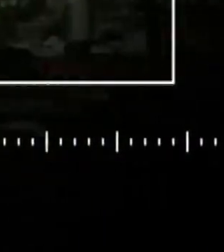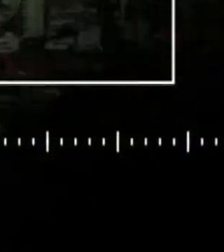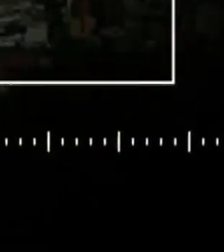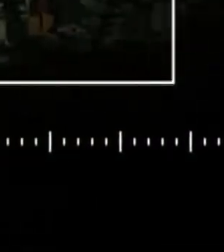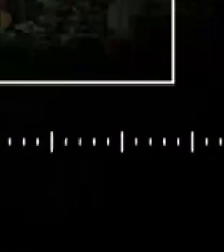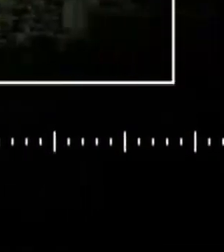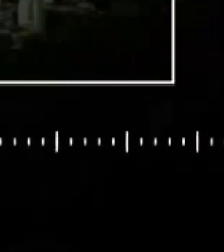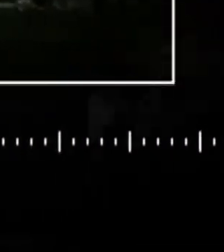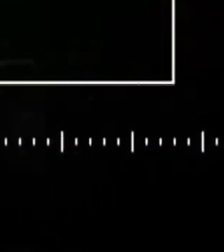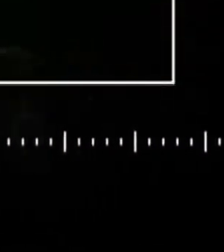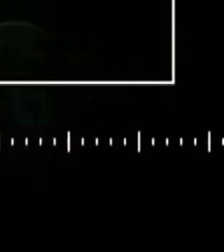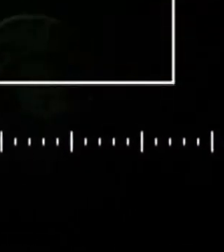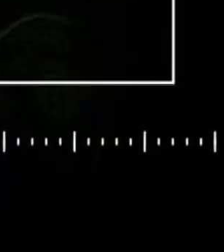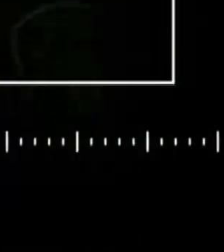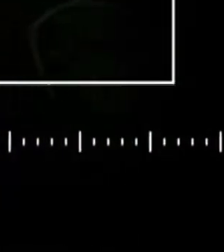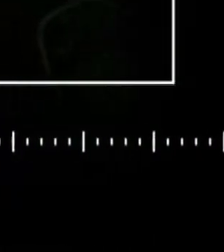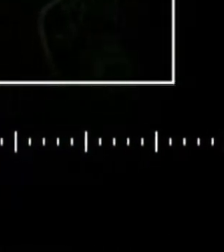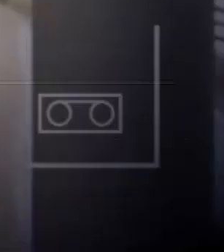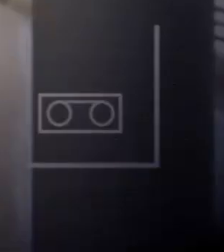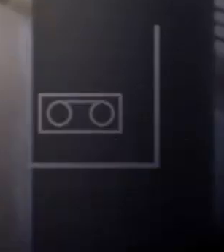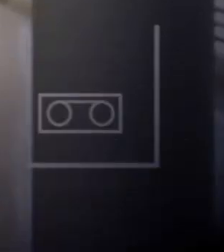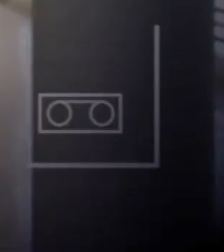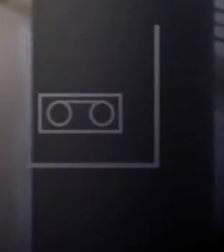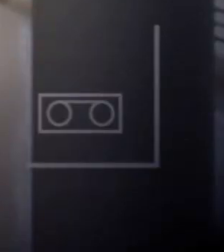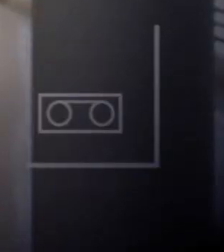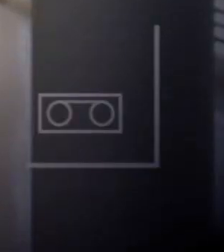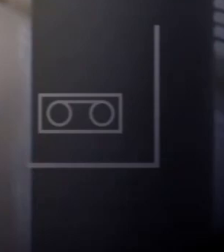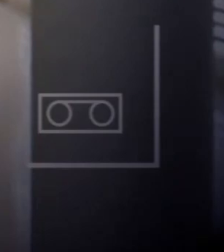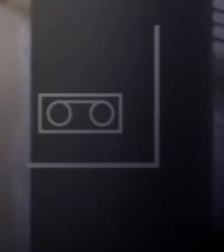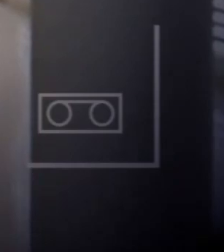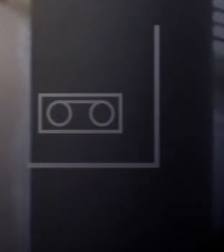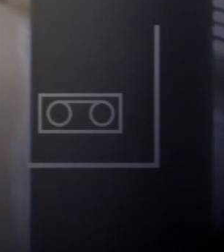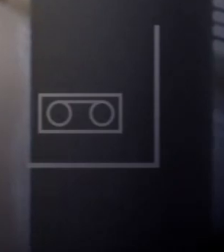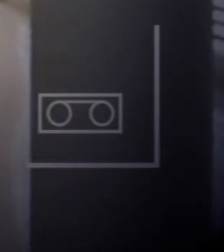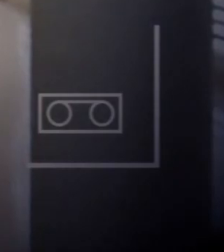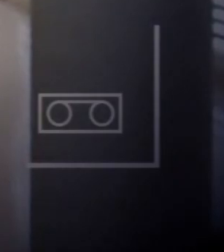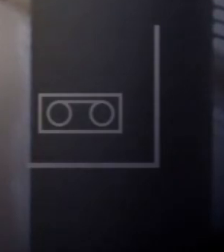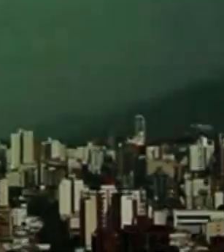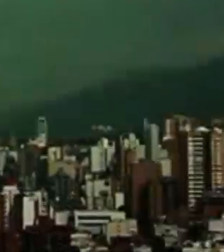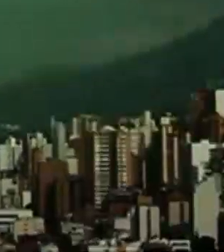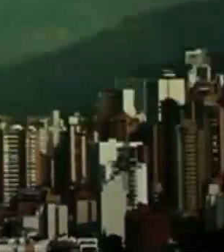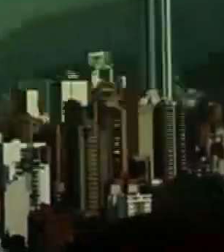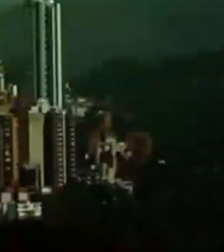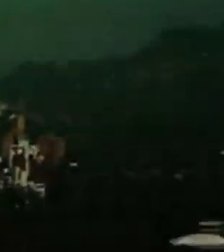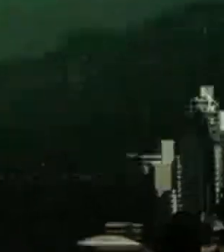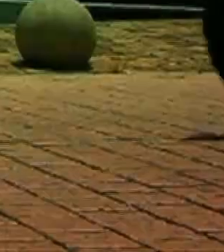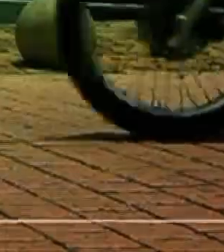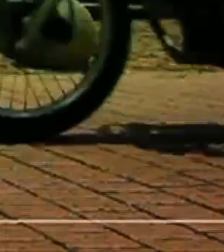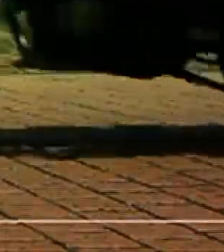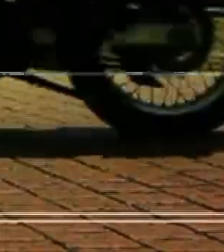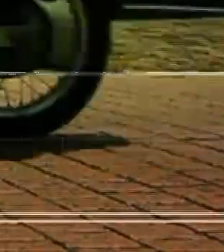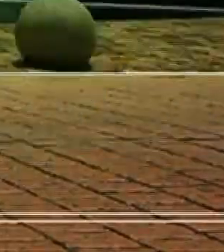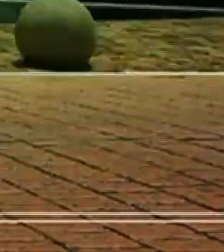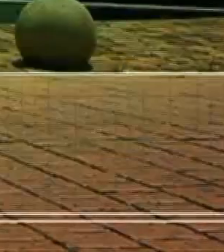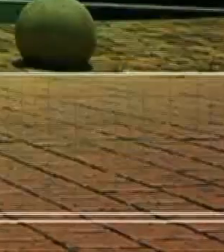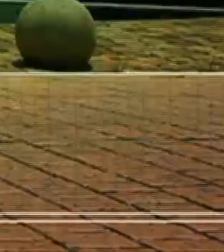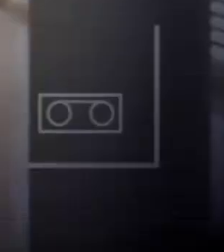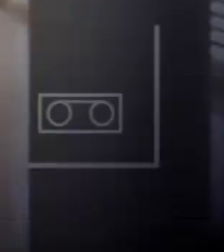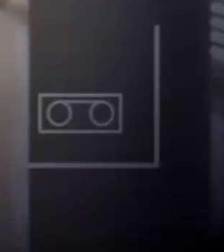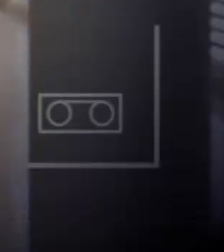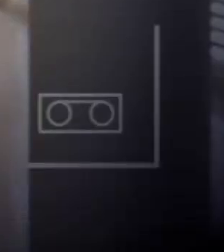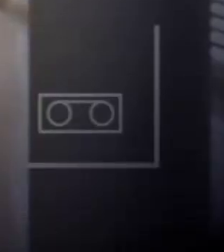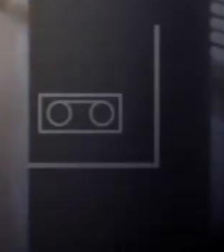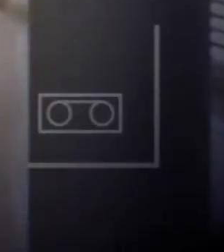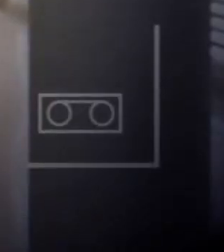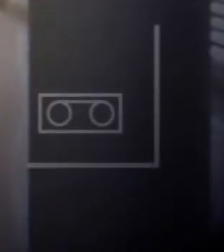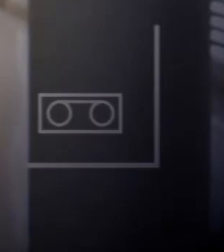Estamos invitando a todos los televidentes a que sigan viendo su programa Seguridad al Día por el canal TRO, todos los domingos a